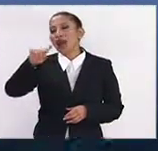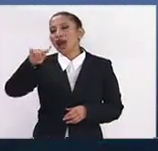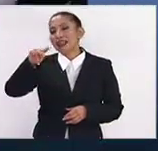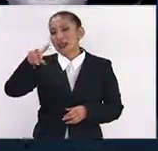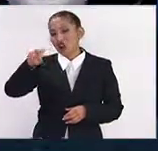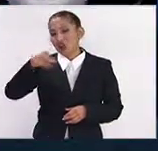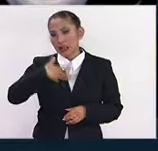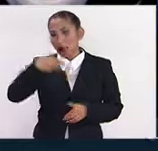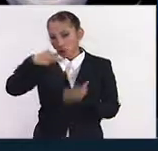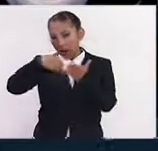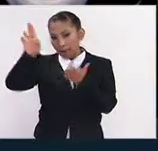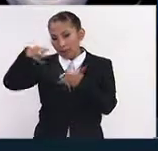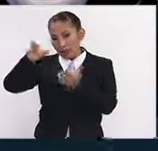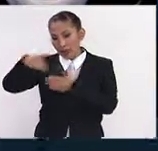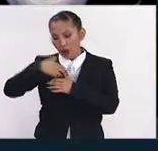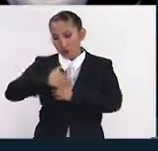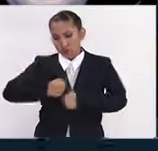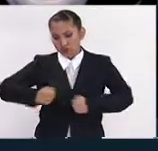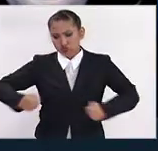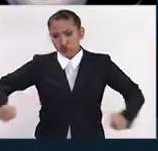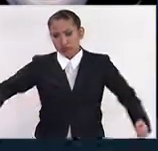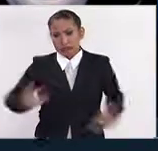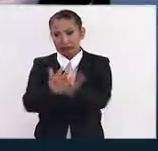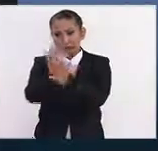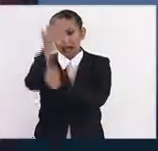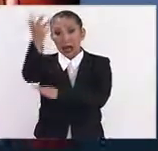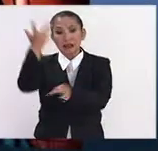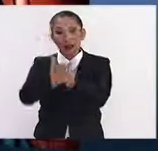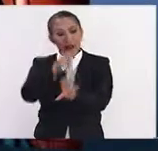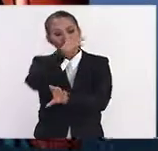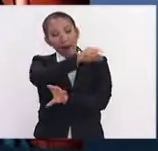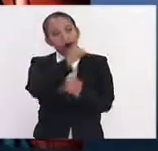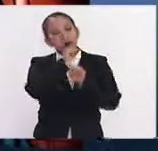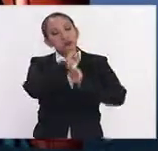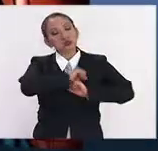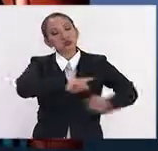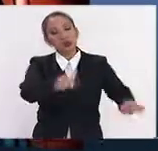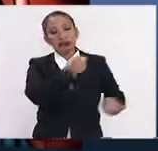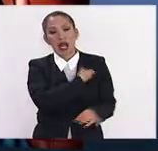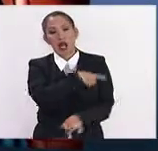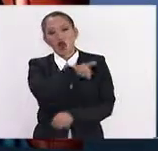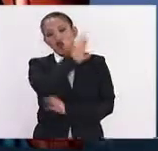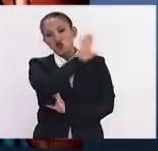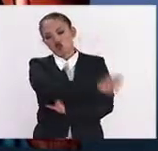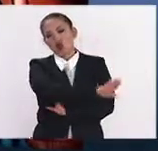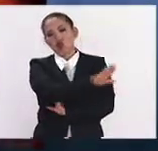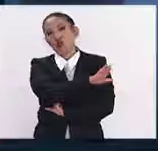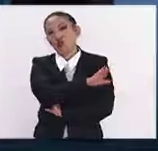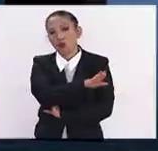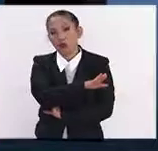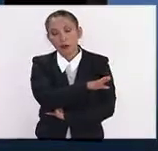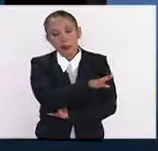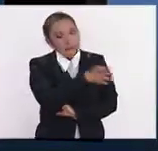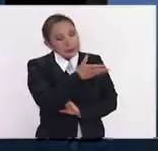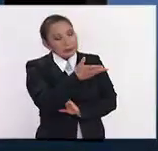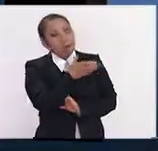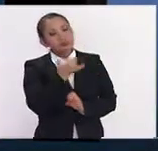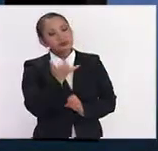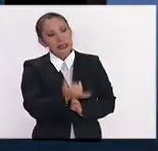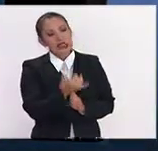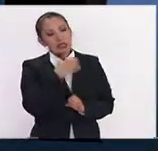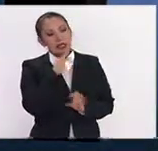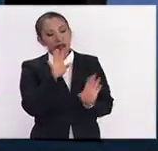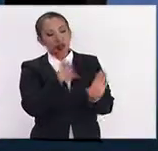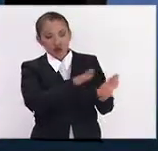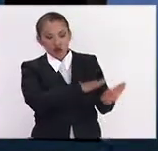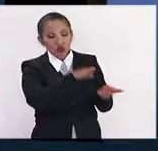tengo una pintura de obesidad mórbida que también se fue a Estados Unidos para una campaña ya de todo esto. Y